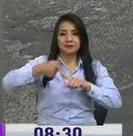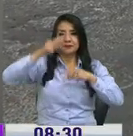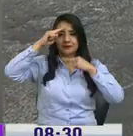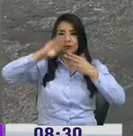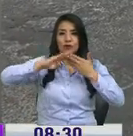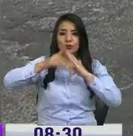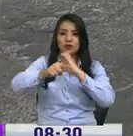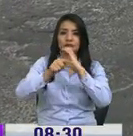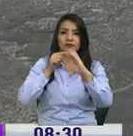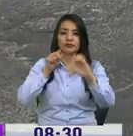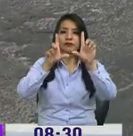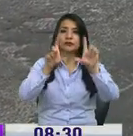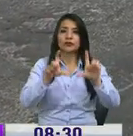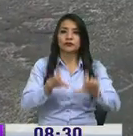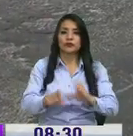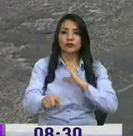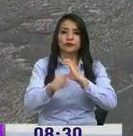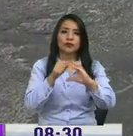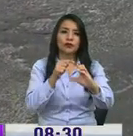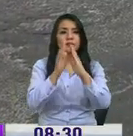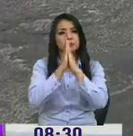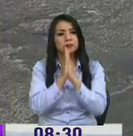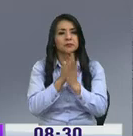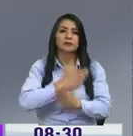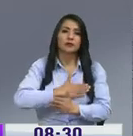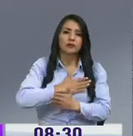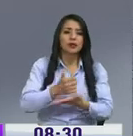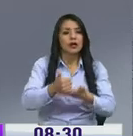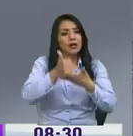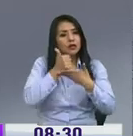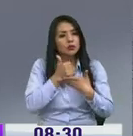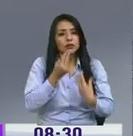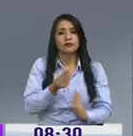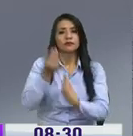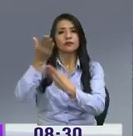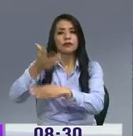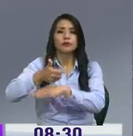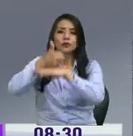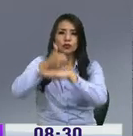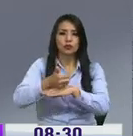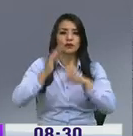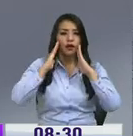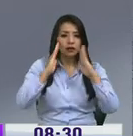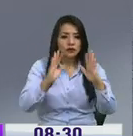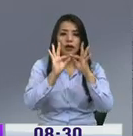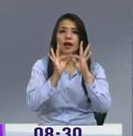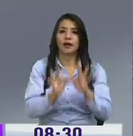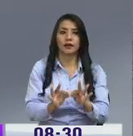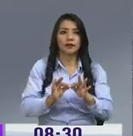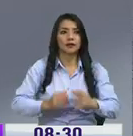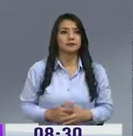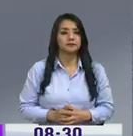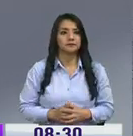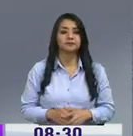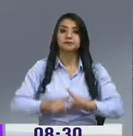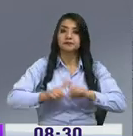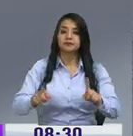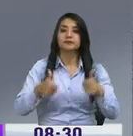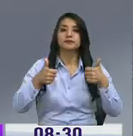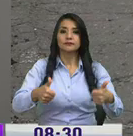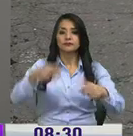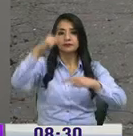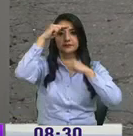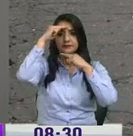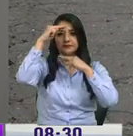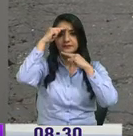algunas fotografías diciéndonos que por favor seamos la voz y les ayudemos a que se arreglen, pero tenemos buenas noticias, porque ustedes,